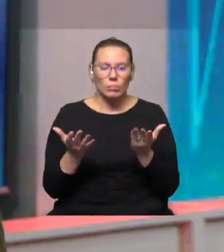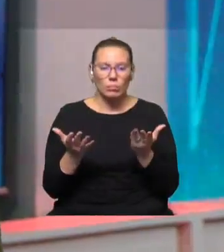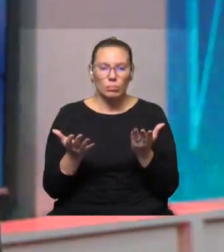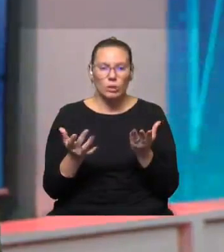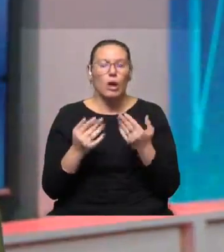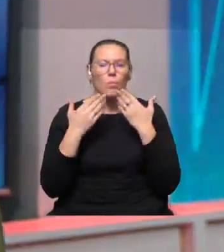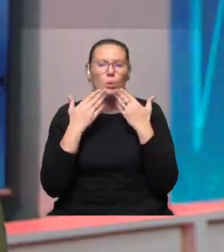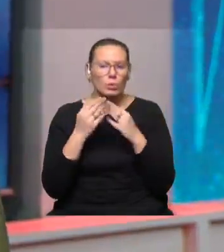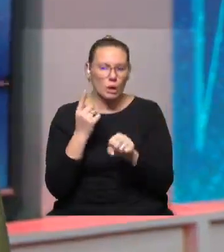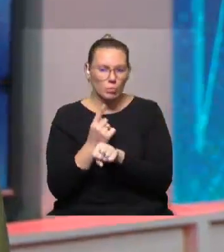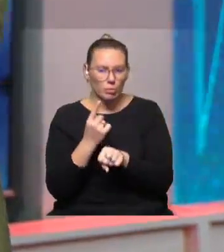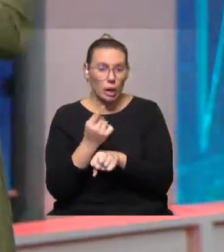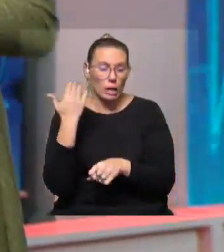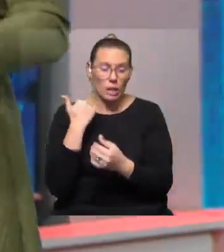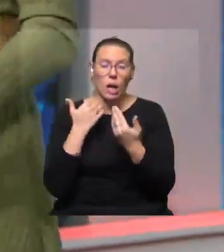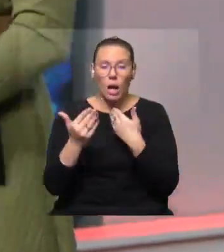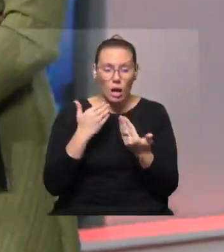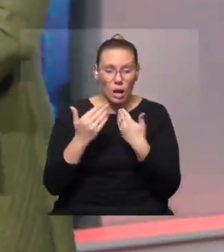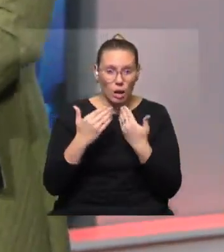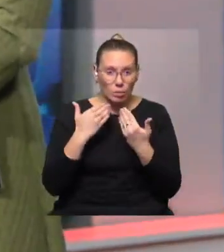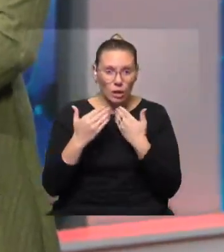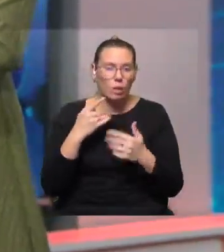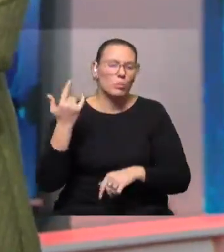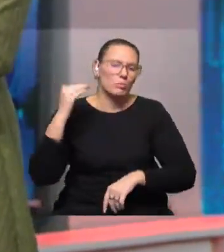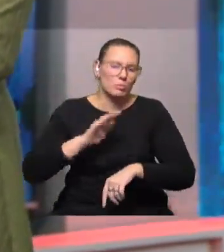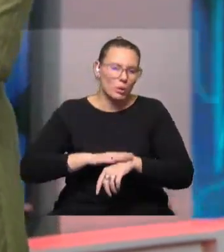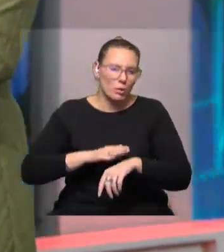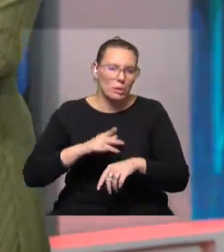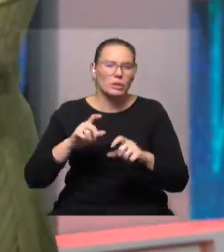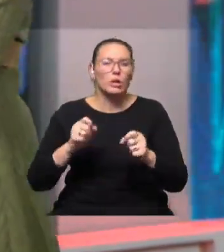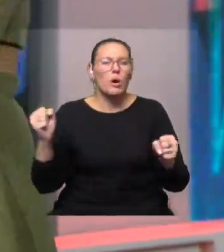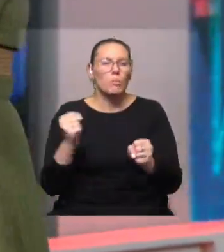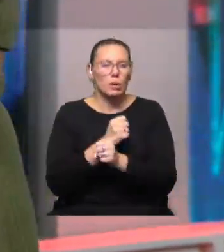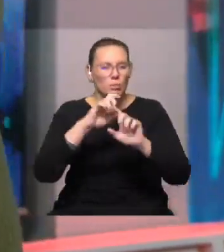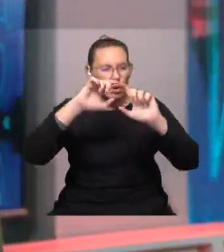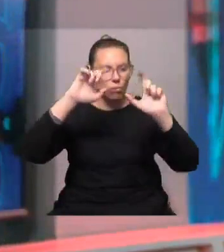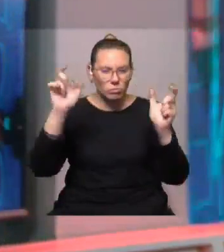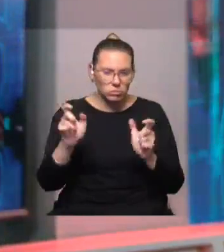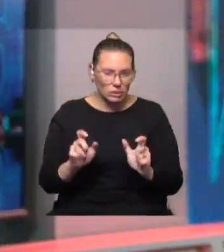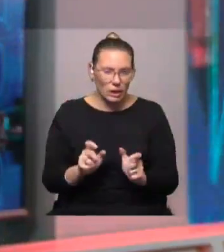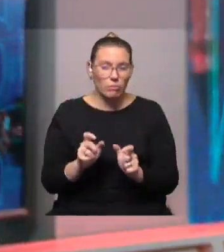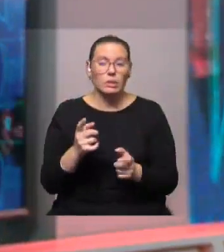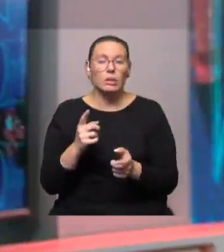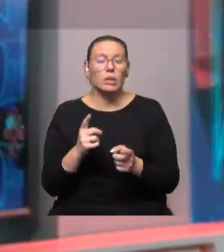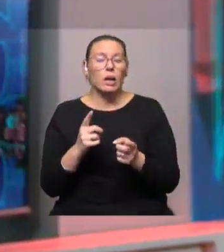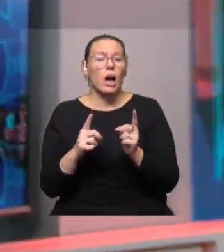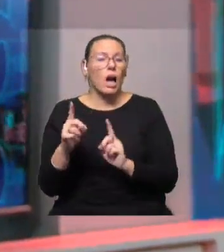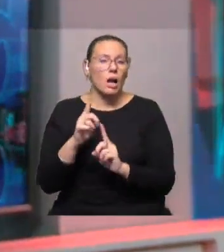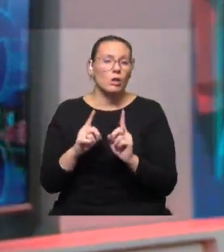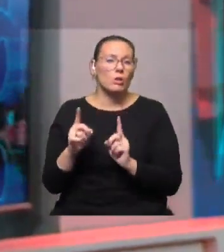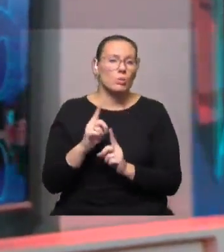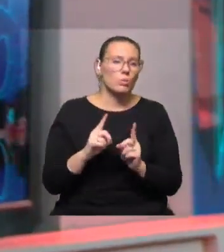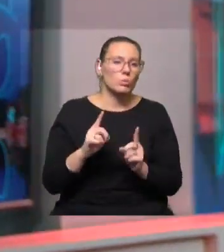preguntarles primero hoy hablábamos bueno en su momento el premio graffiti y yo lo que veía que bueno había como una